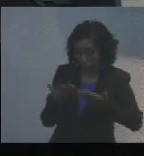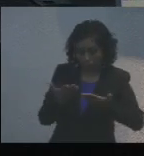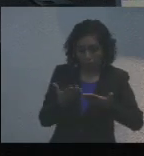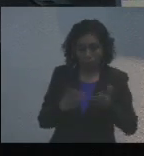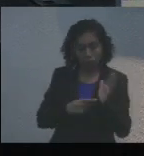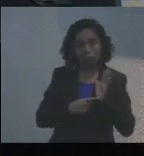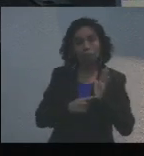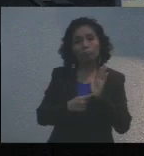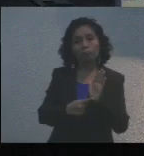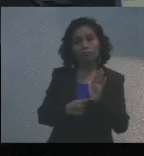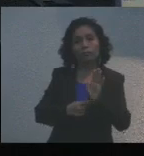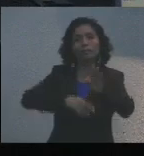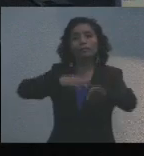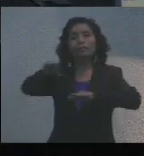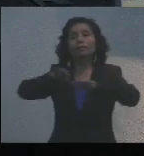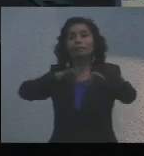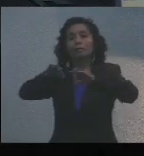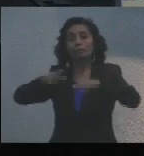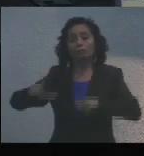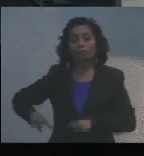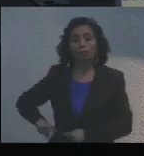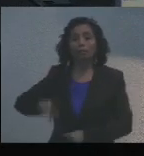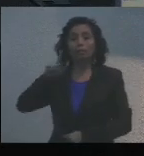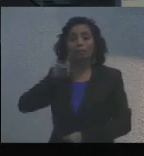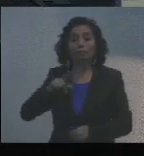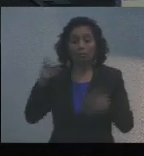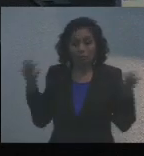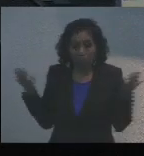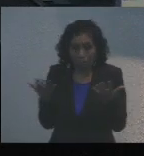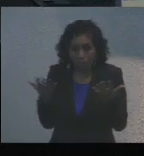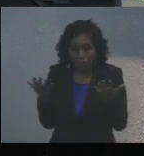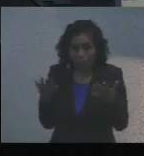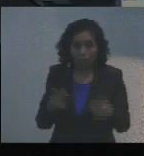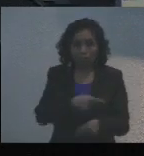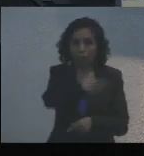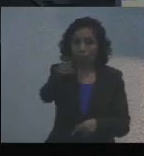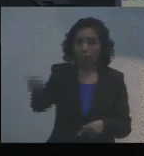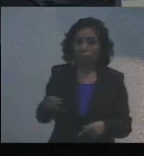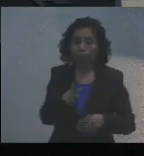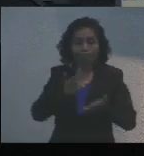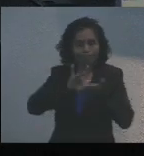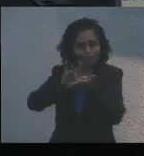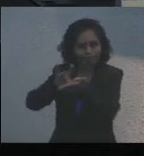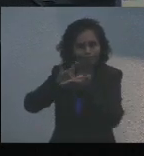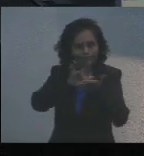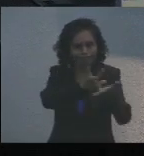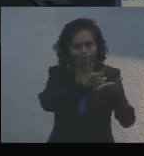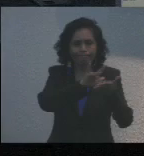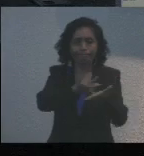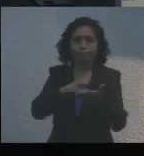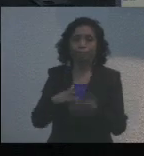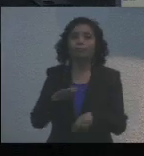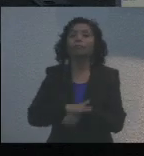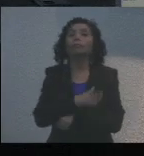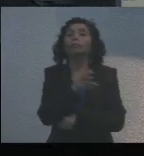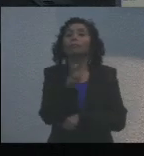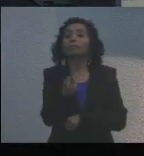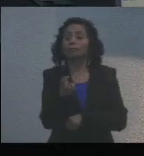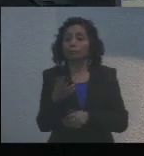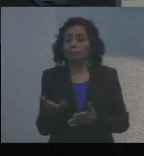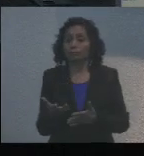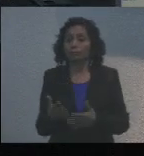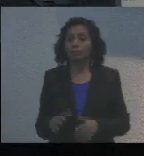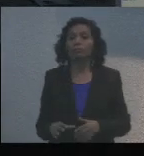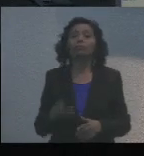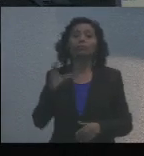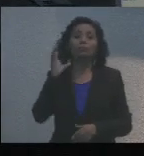demostrará el gran trabajo de la gobernadora que ha ido realizando en beneficio de todo el pueblo. Es por eso que desde el